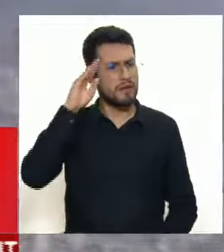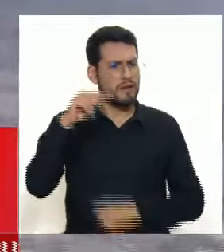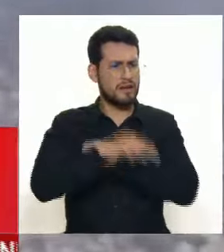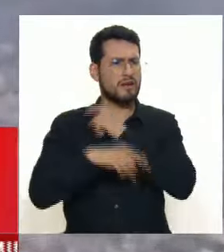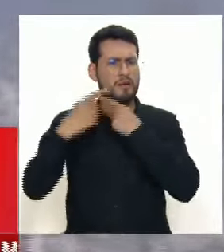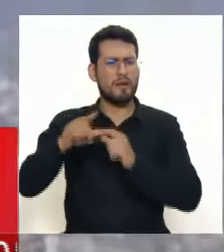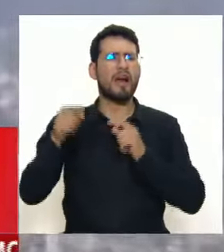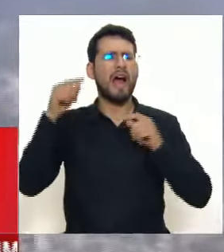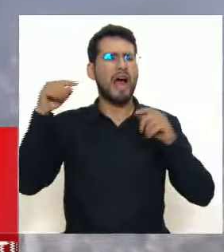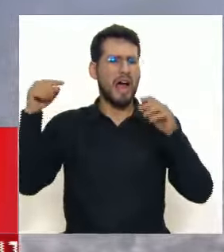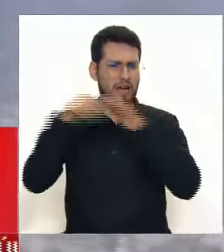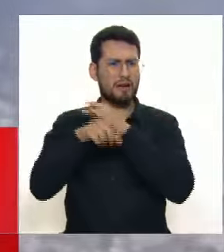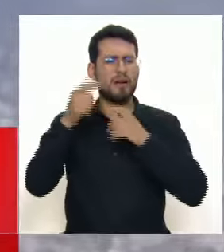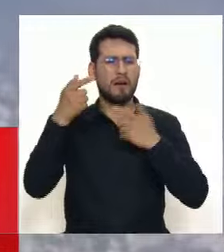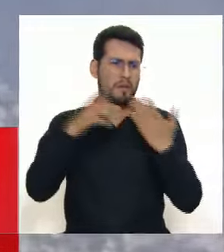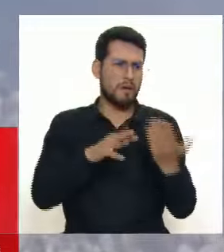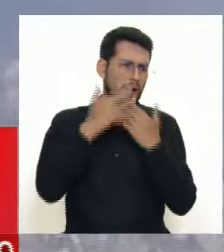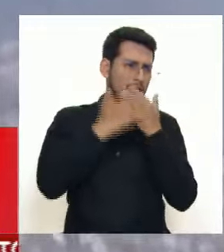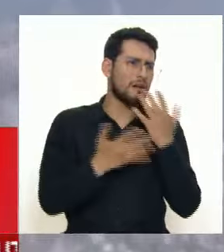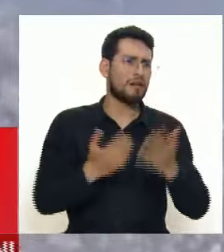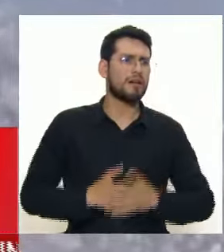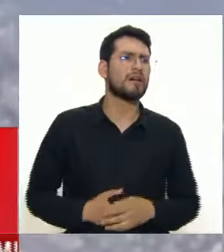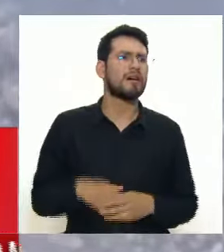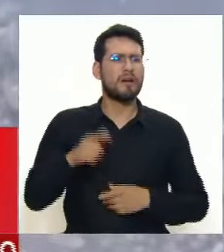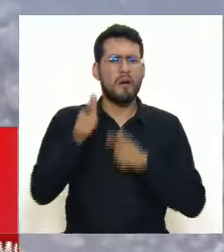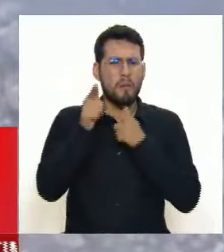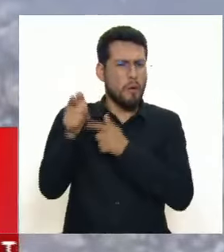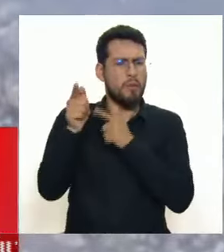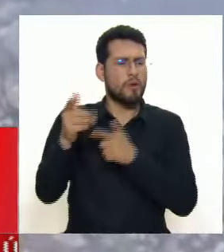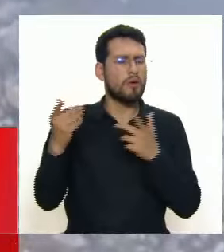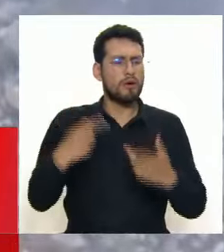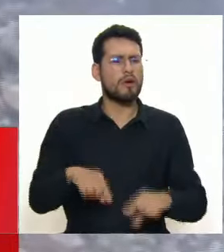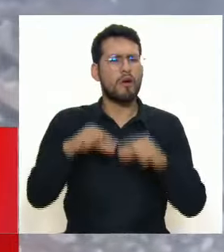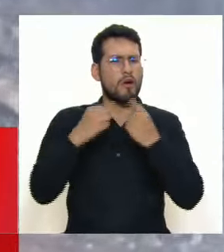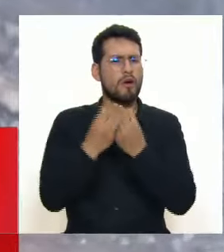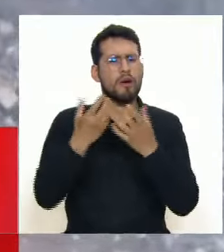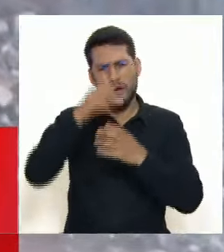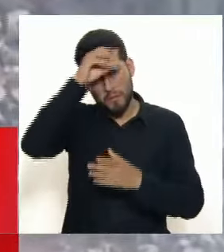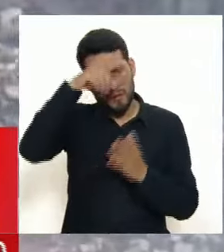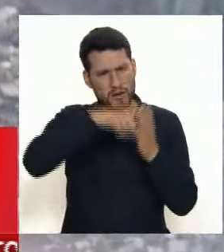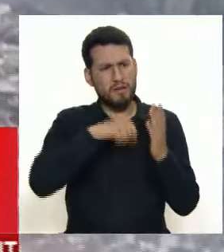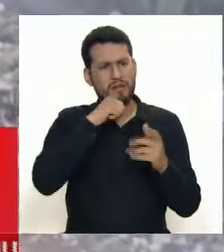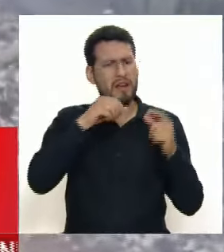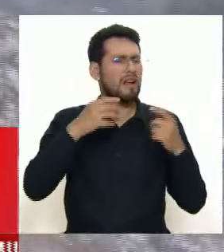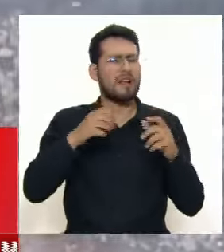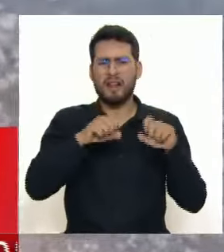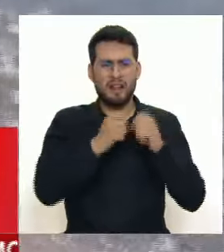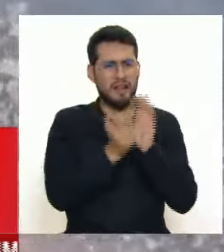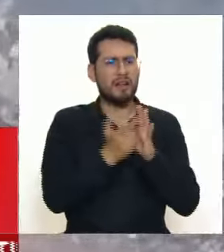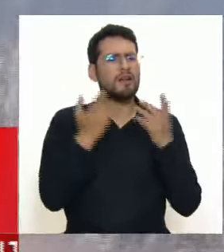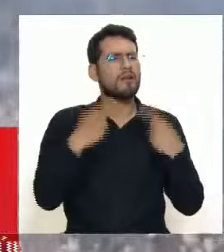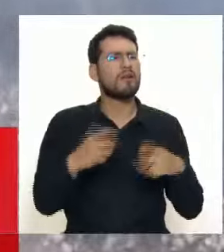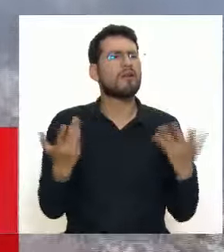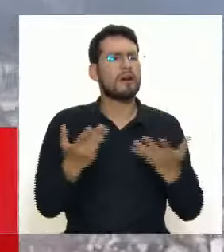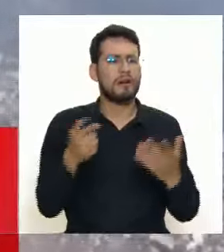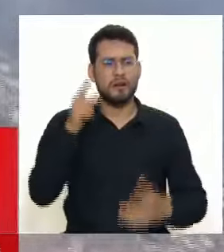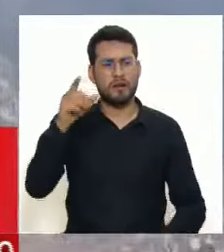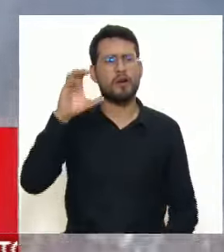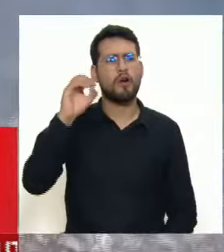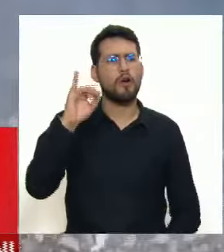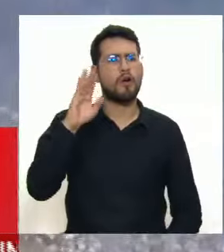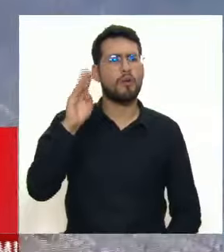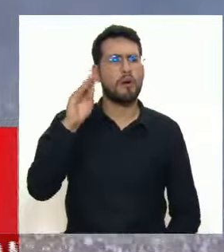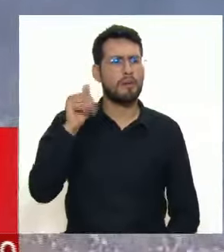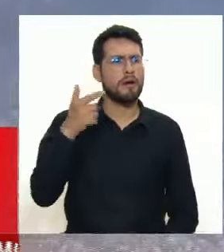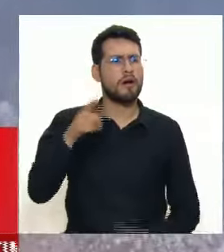sido atacados, resultando heridos, ¿no?, tras un enfrentamiento a tiros justamente con un grupo de mineros ilegales. Todo esto se produjo en el caserío de Coigobamba,